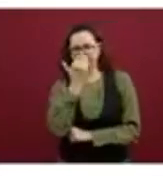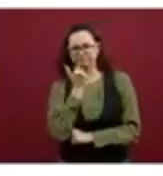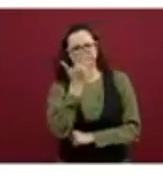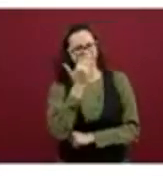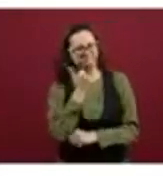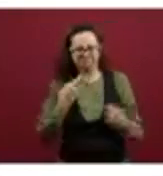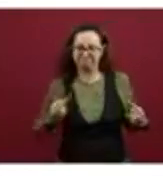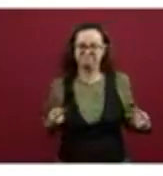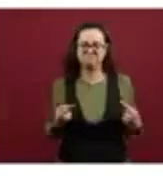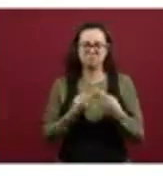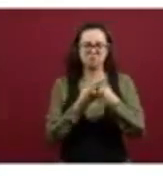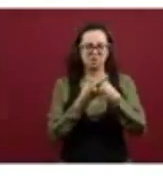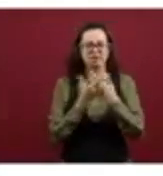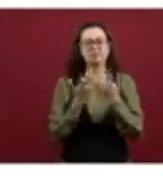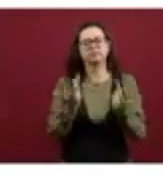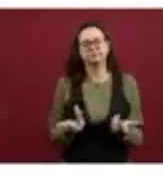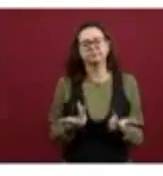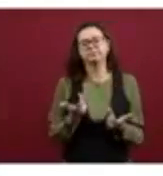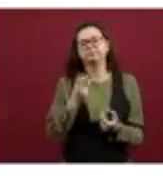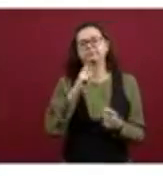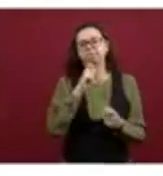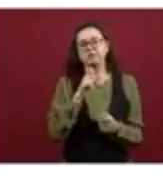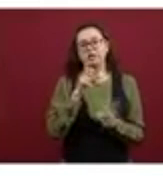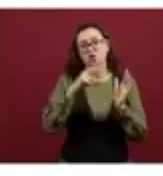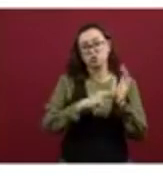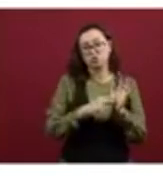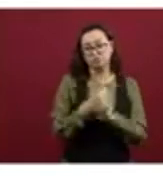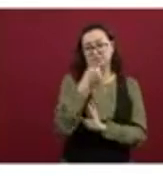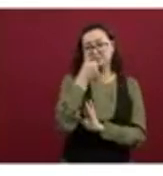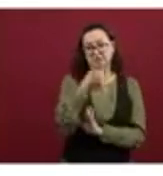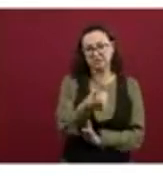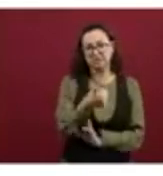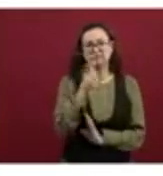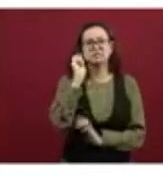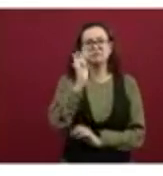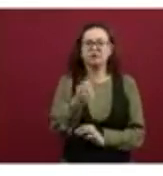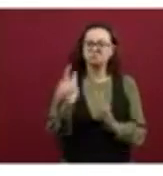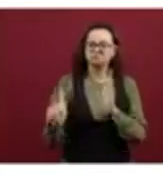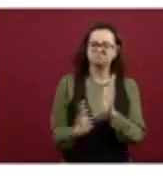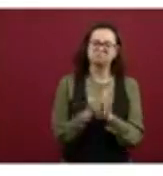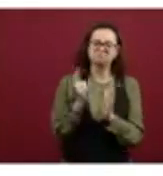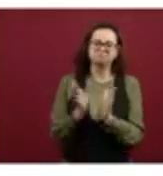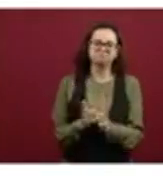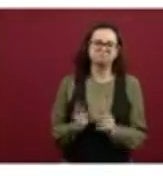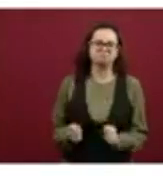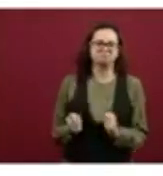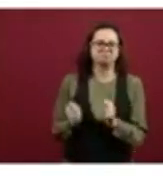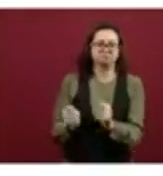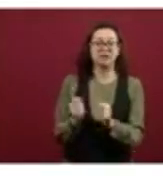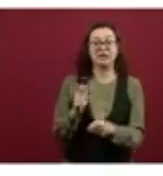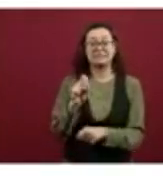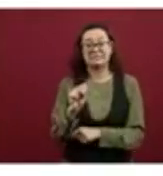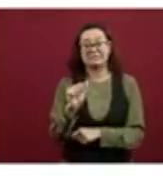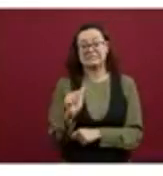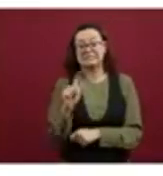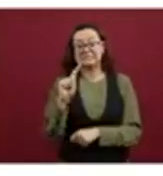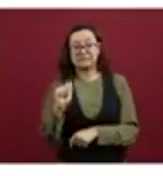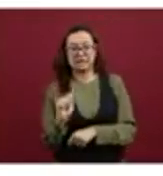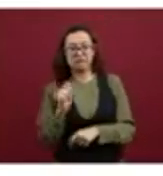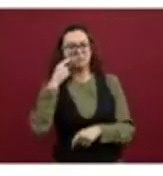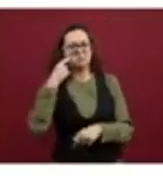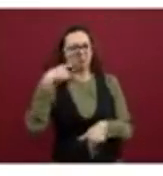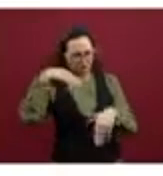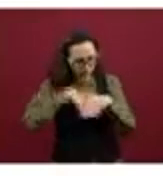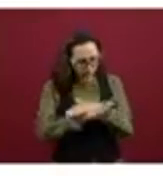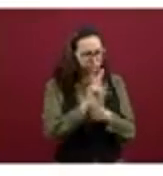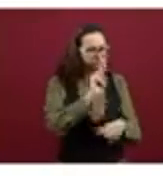Controvirtió también esta en particular, lo que señalaba yo, el Estado de Derecho, porque restringe al fisco federal sus facultades de comprobación